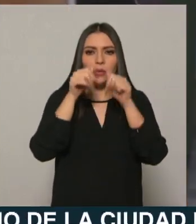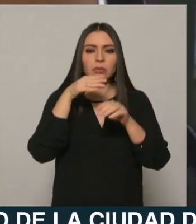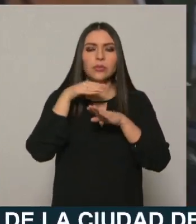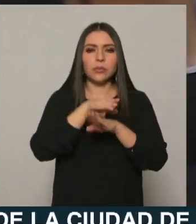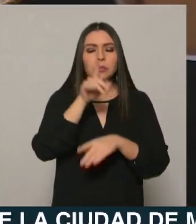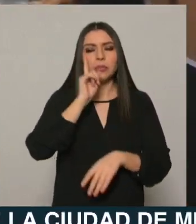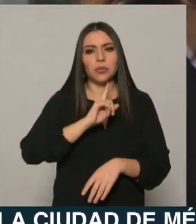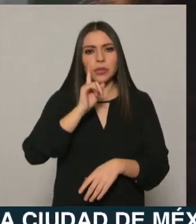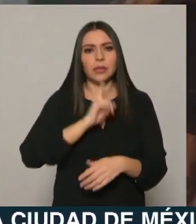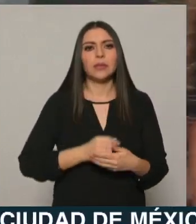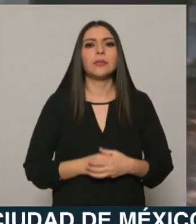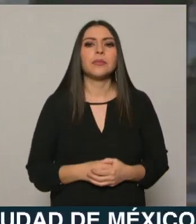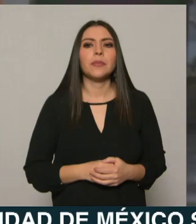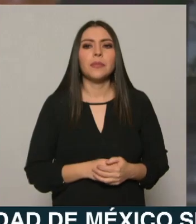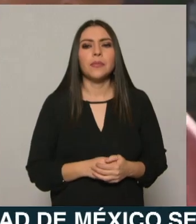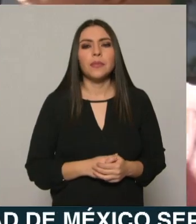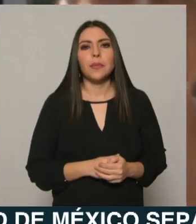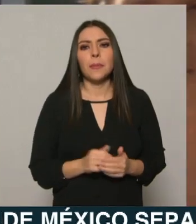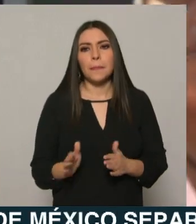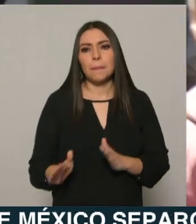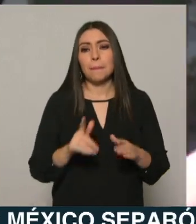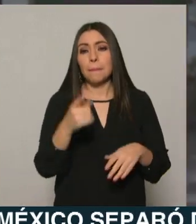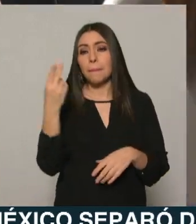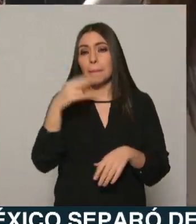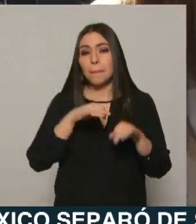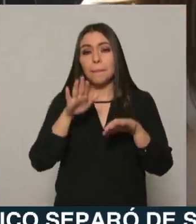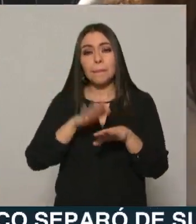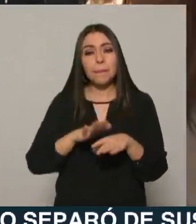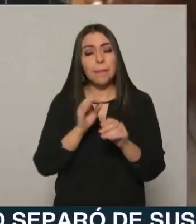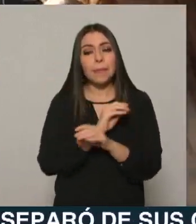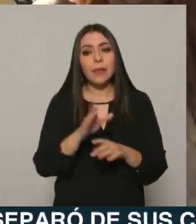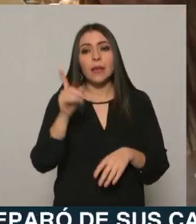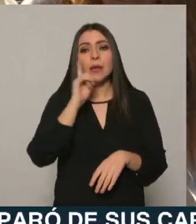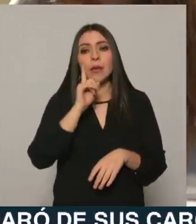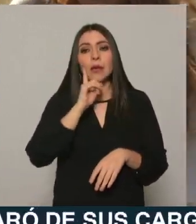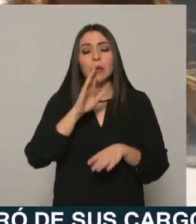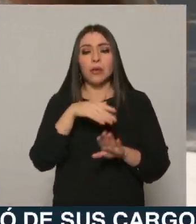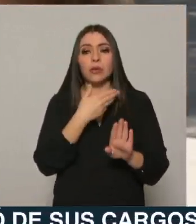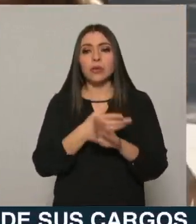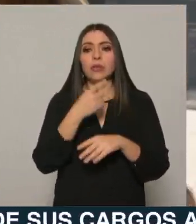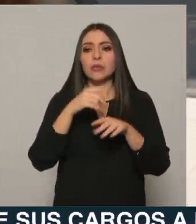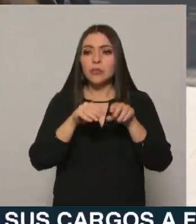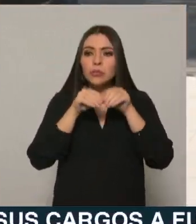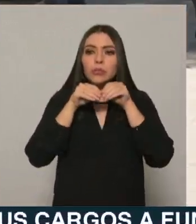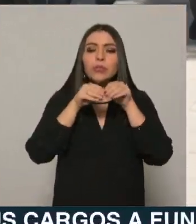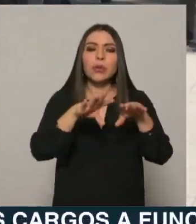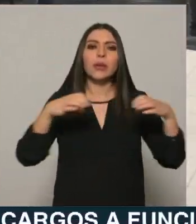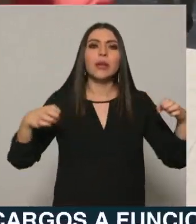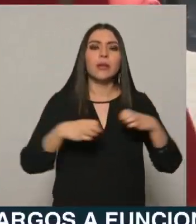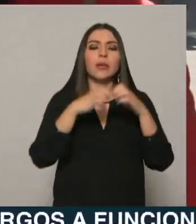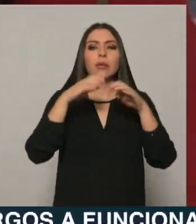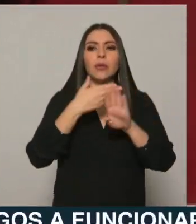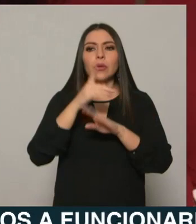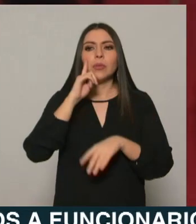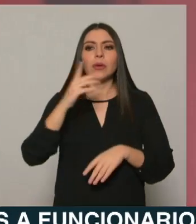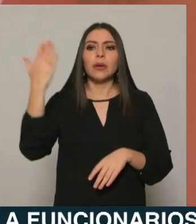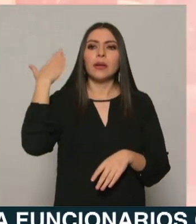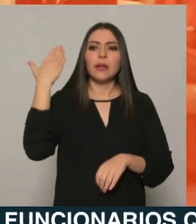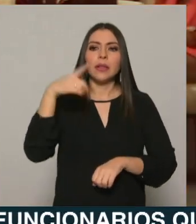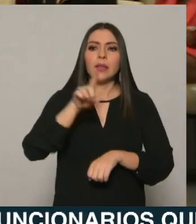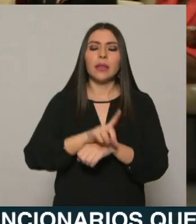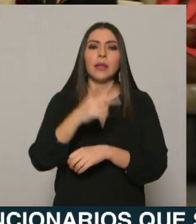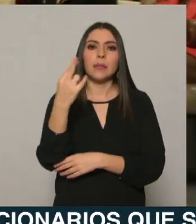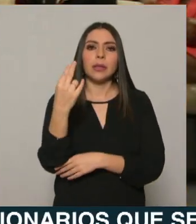que la acción más clara para erradicar la violencia contra las mujeres es el decreto de la alerta de género dado a conocer el pasado 25 de